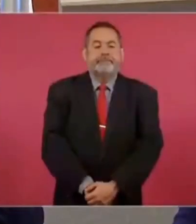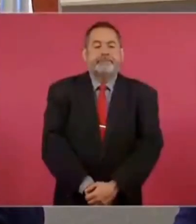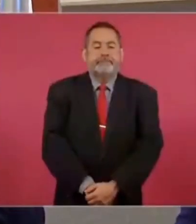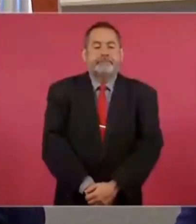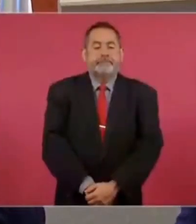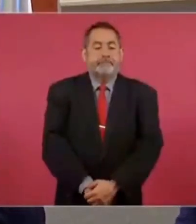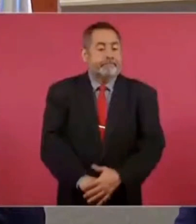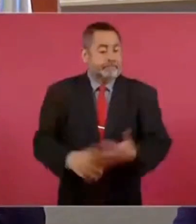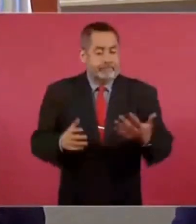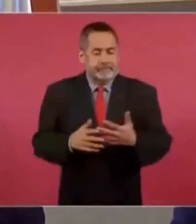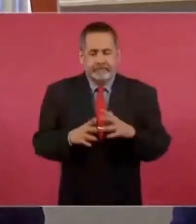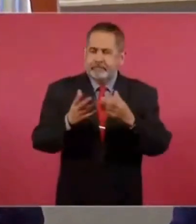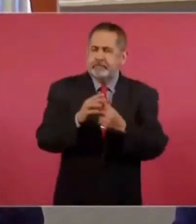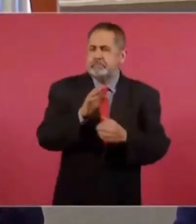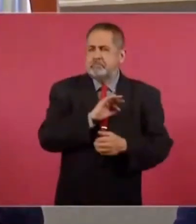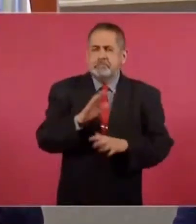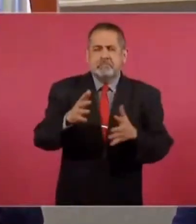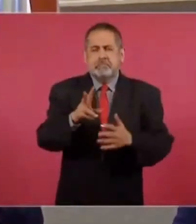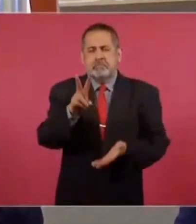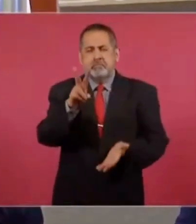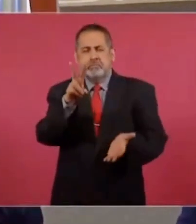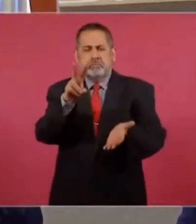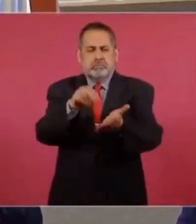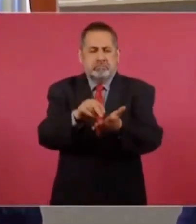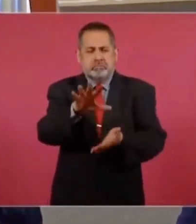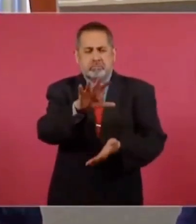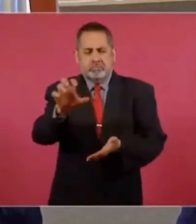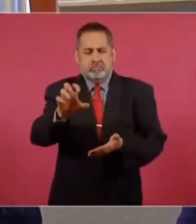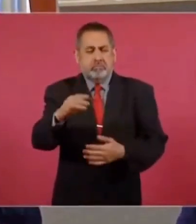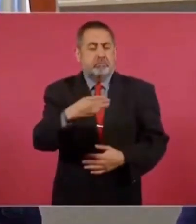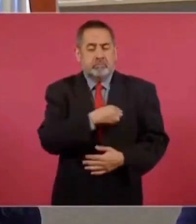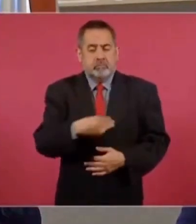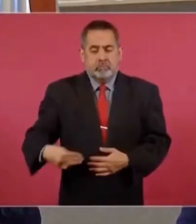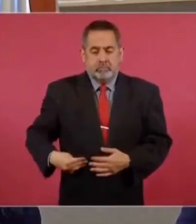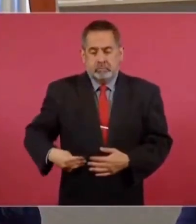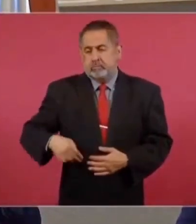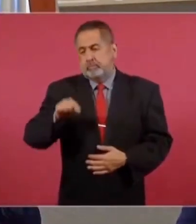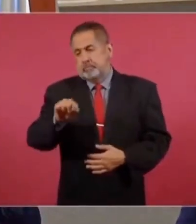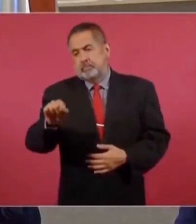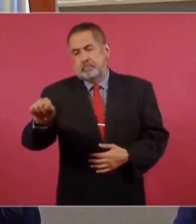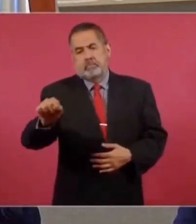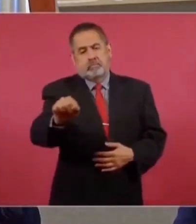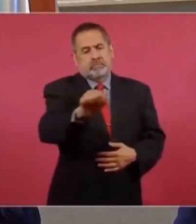Hay como 2,500 municipios.